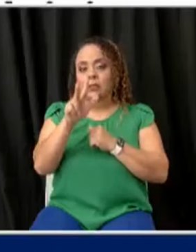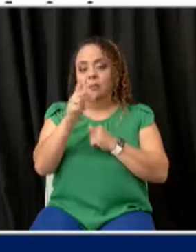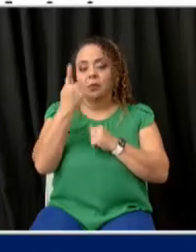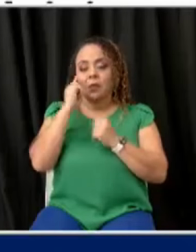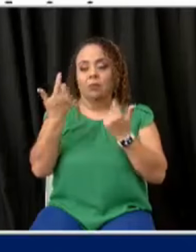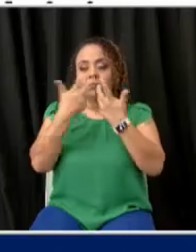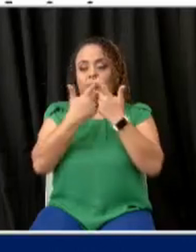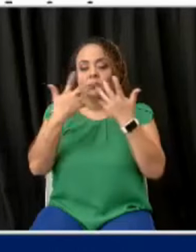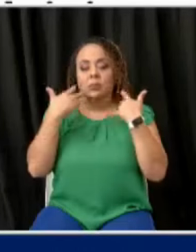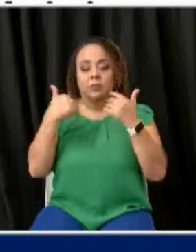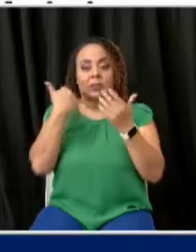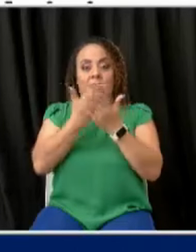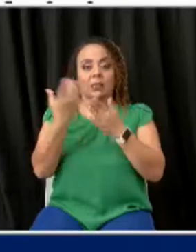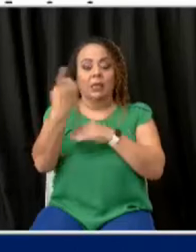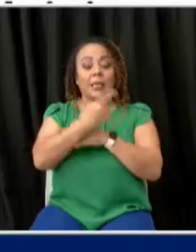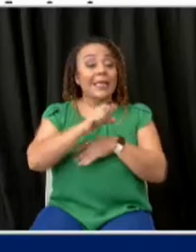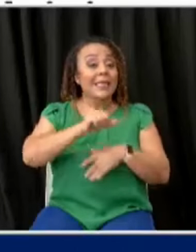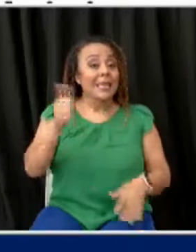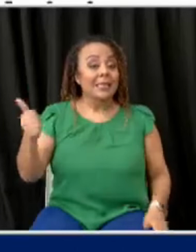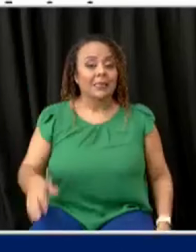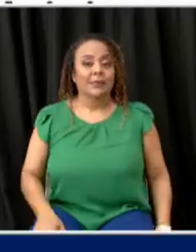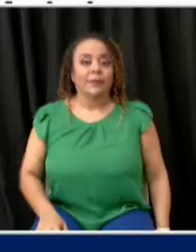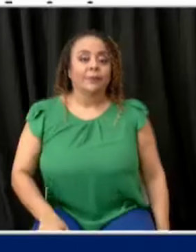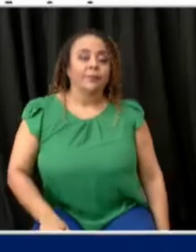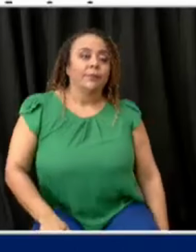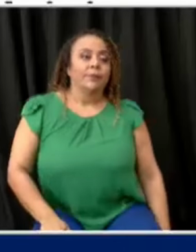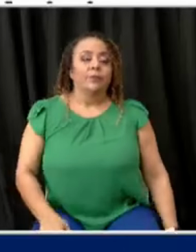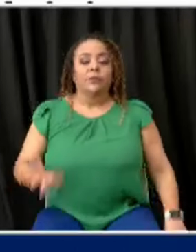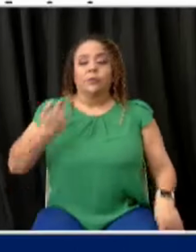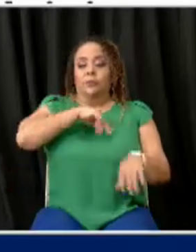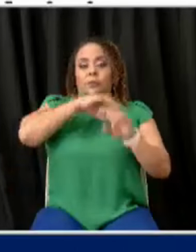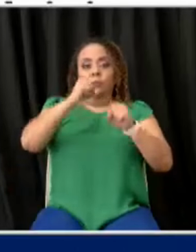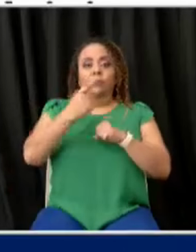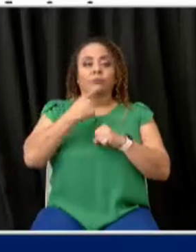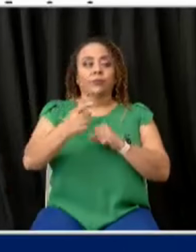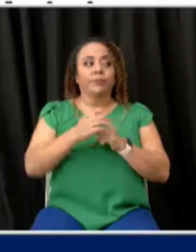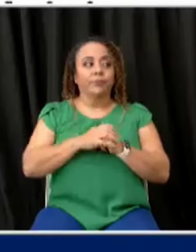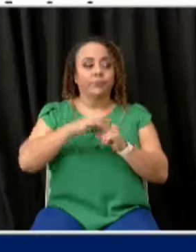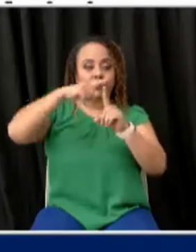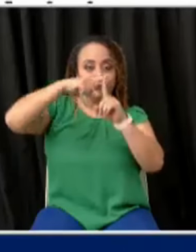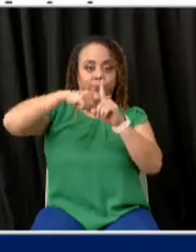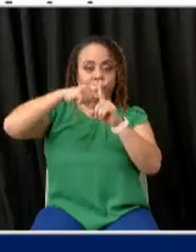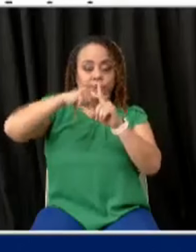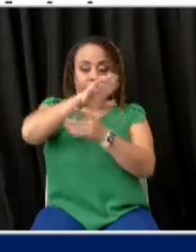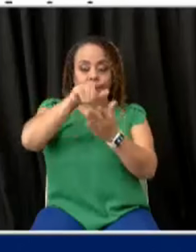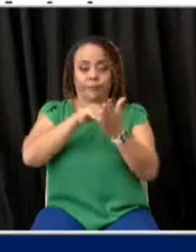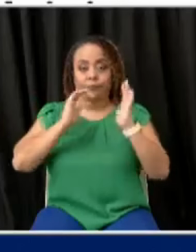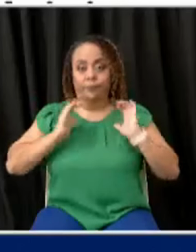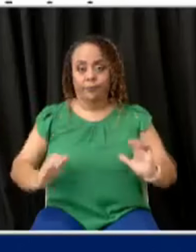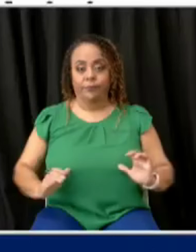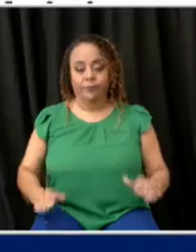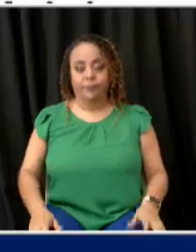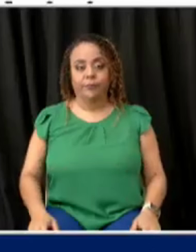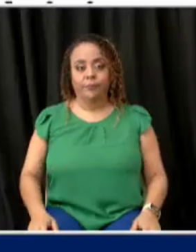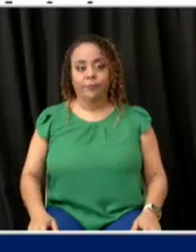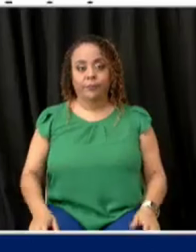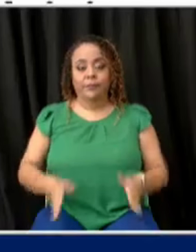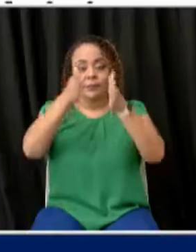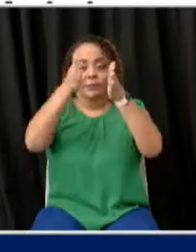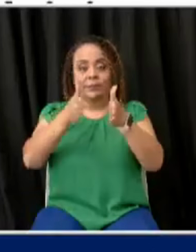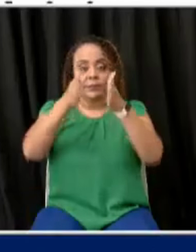hasta llegar al día 10, es que nosotros podemos decir que la temperatura central del cuerpo, que es la gráfica del